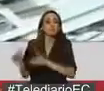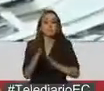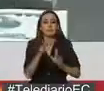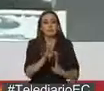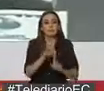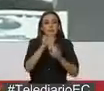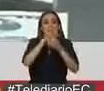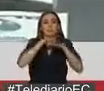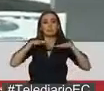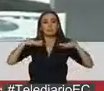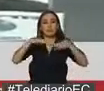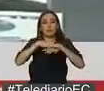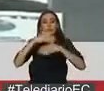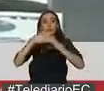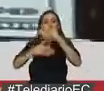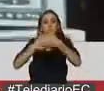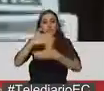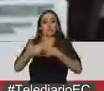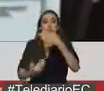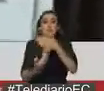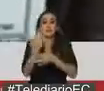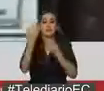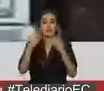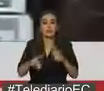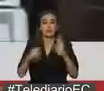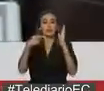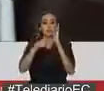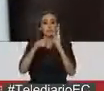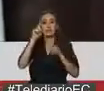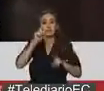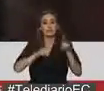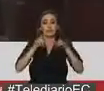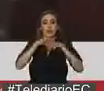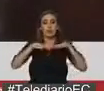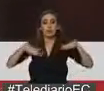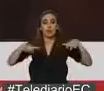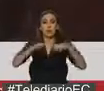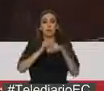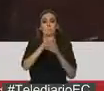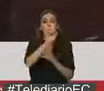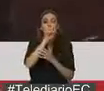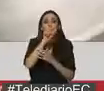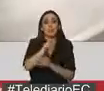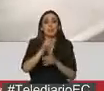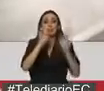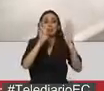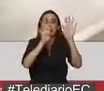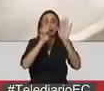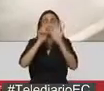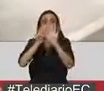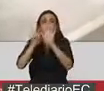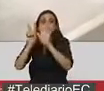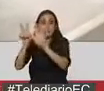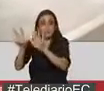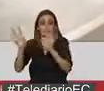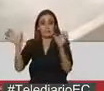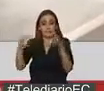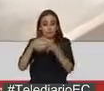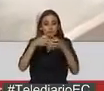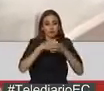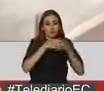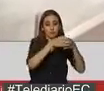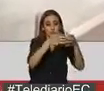la actualización y modernización de las administraciones tributarias fue creado en 1967 y agrupa a 42 países miembros